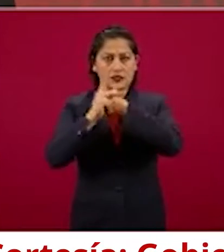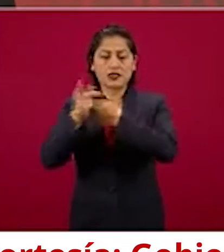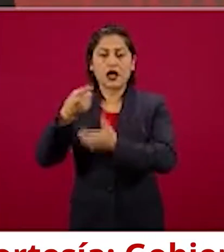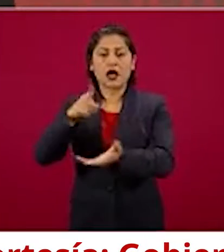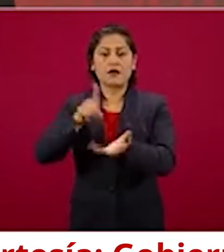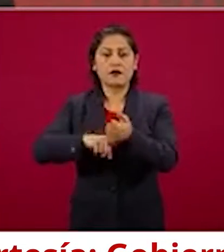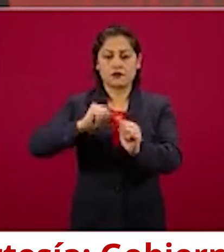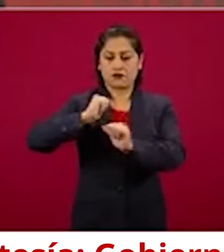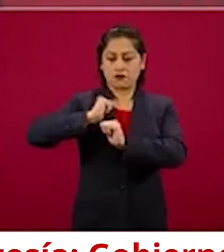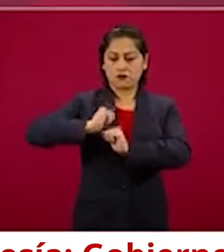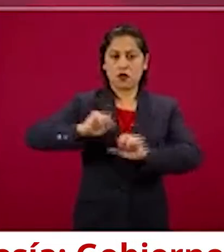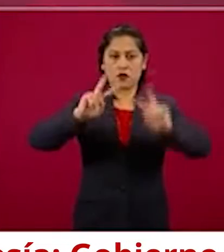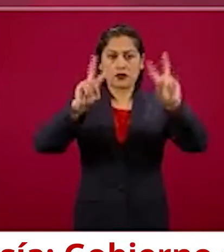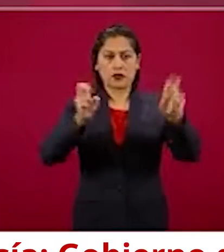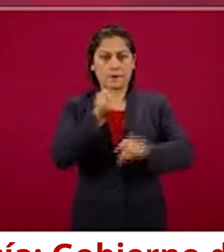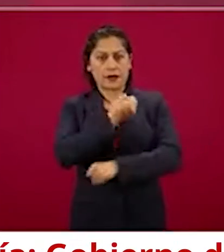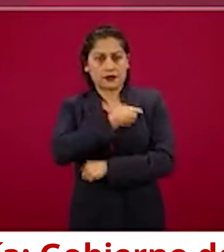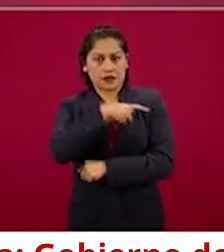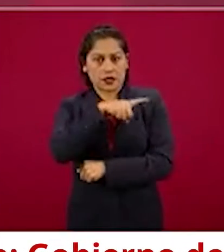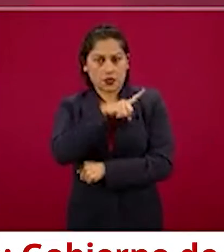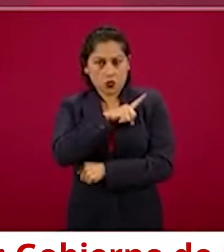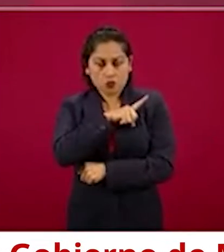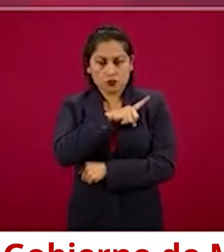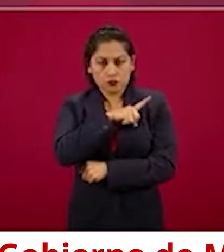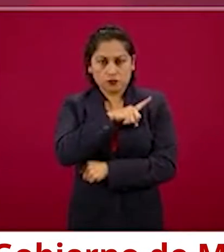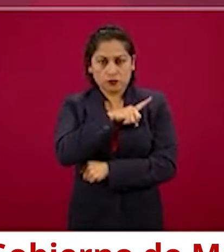que hacer, digamos, determinadas